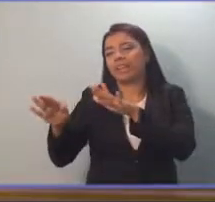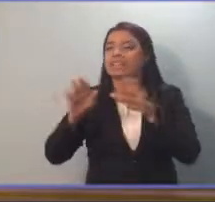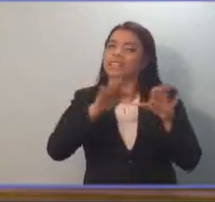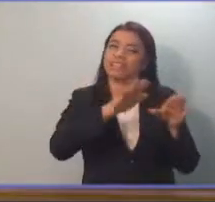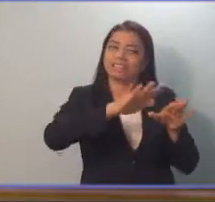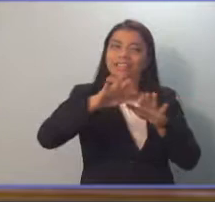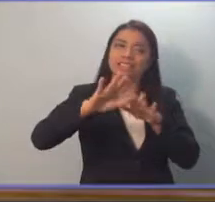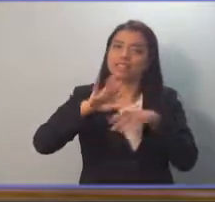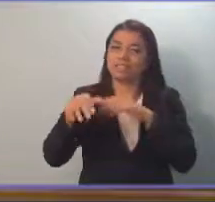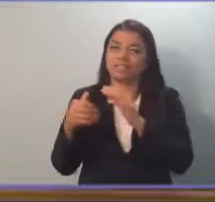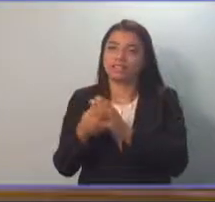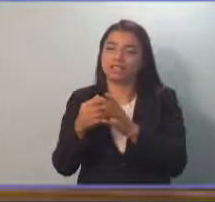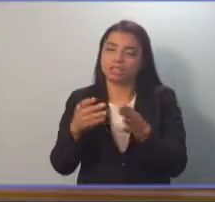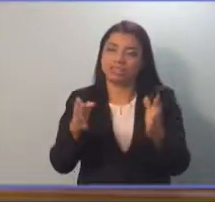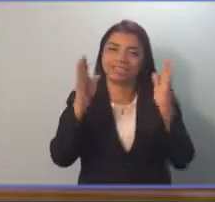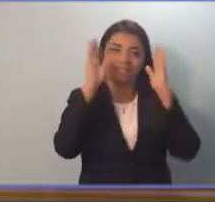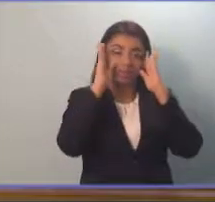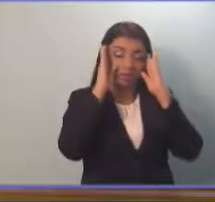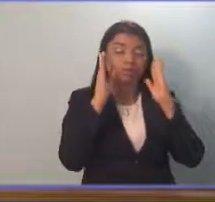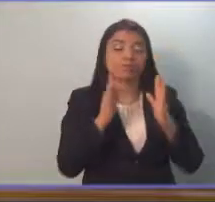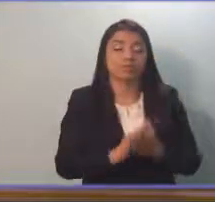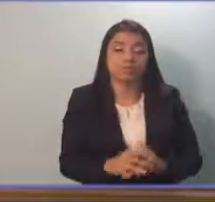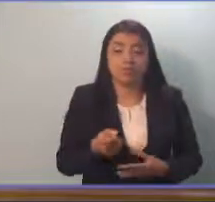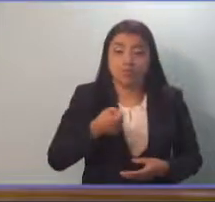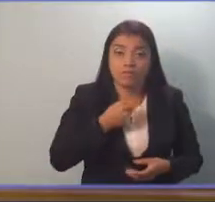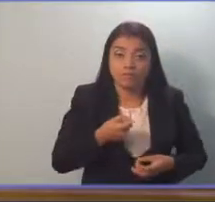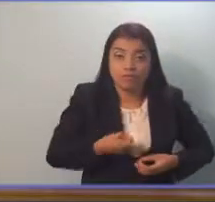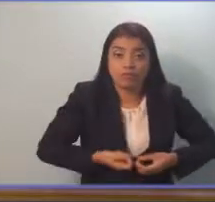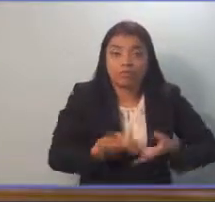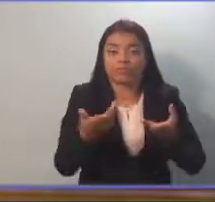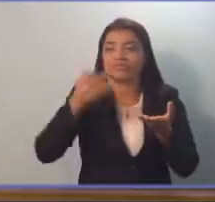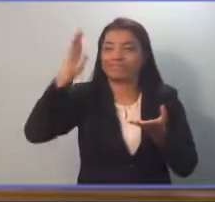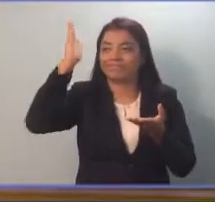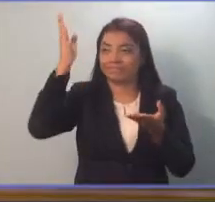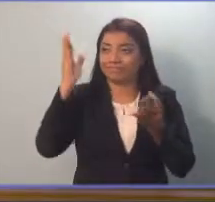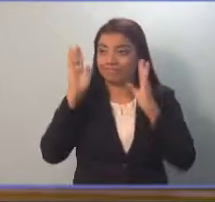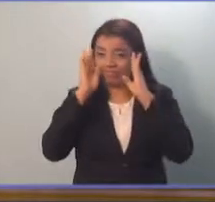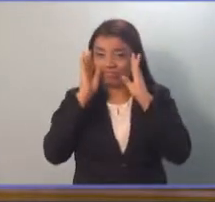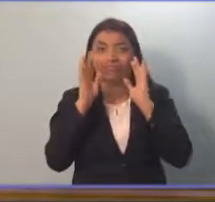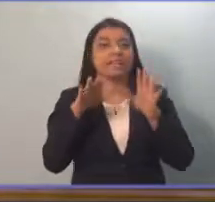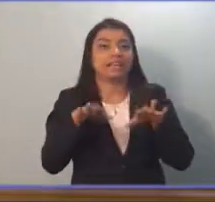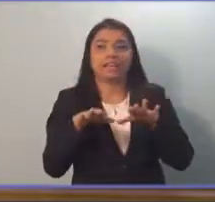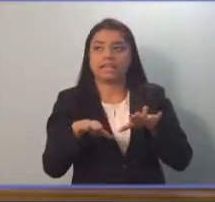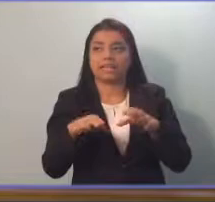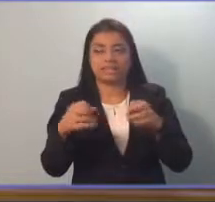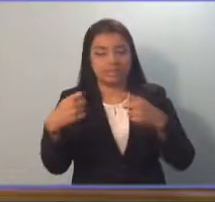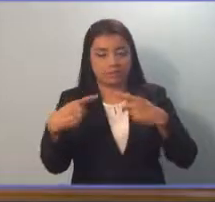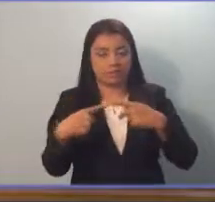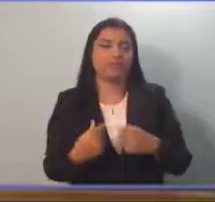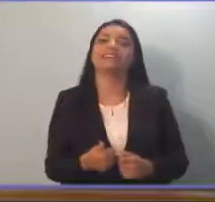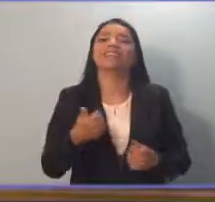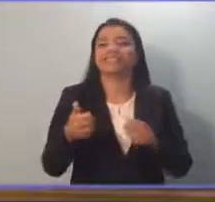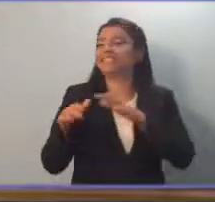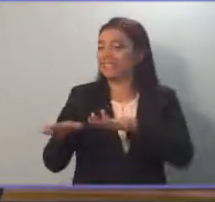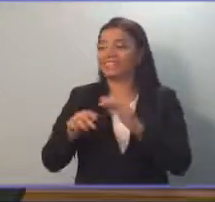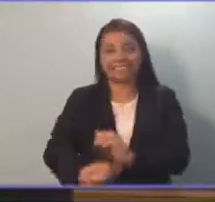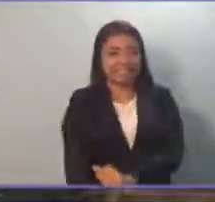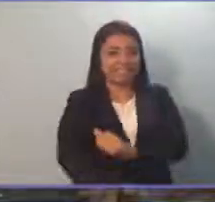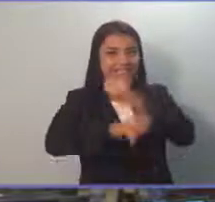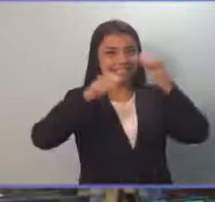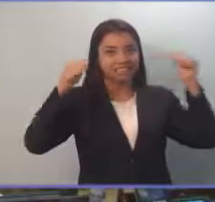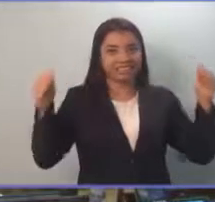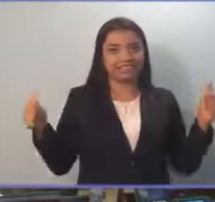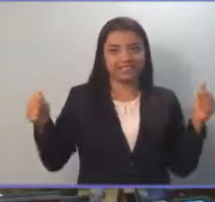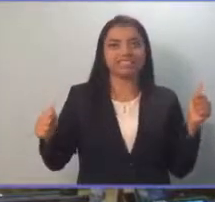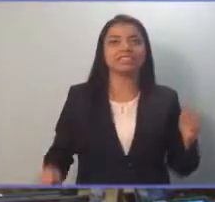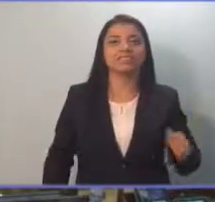por su atención a nuestro informe. Agradezco esta oportunidad. Muchas gracias, muy buenos días.